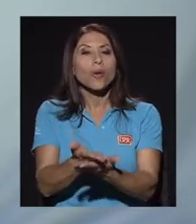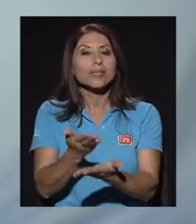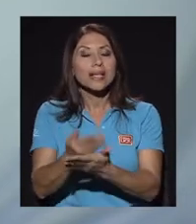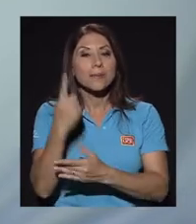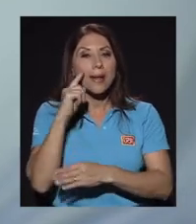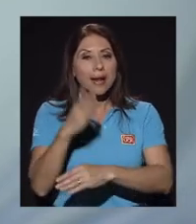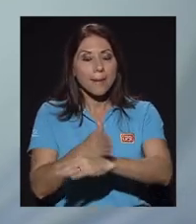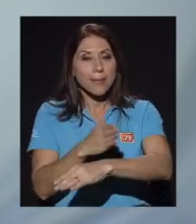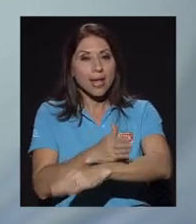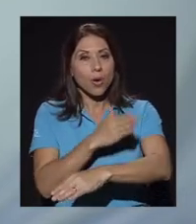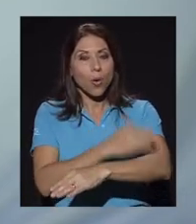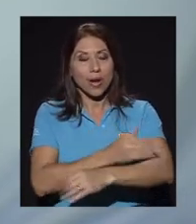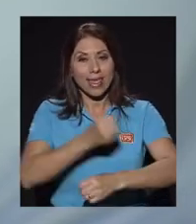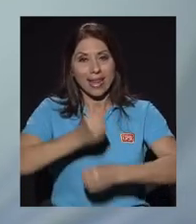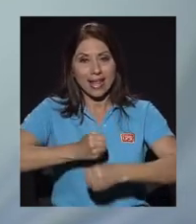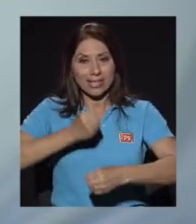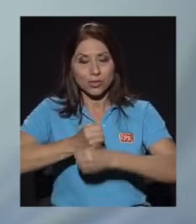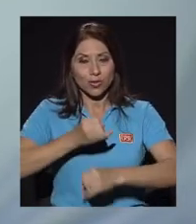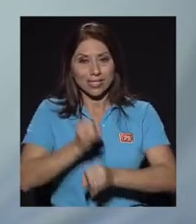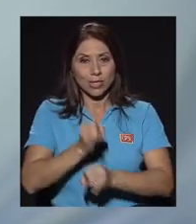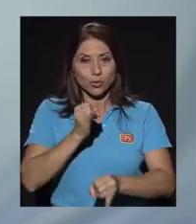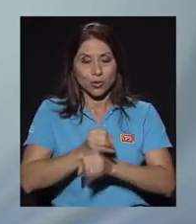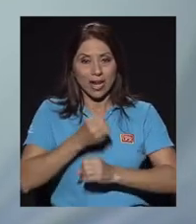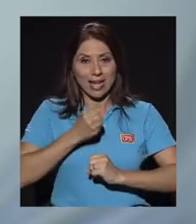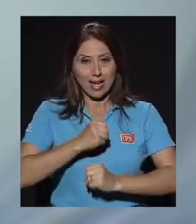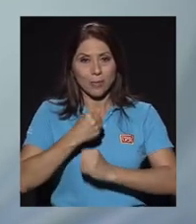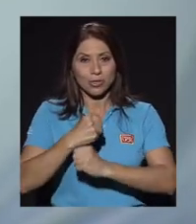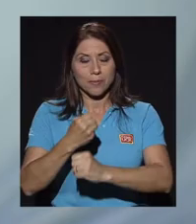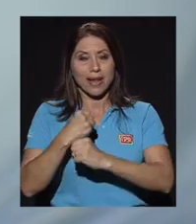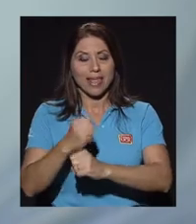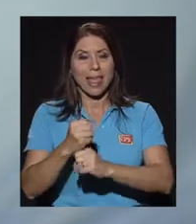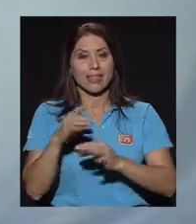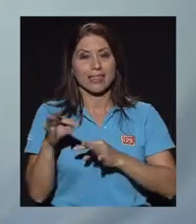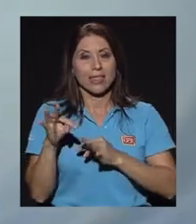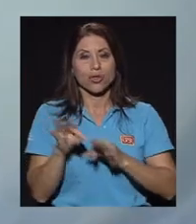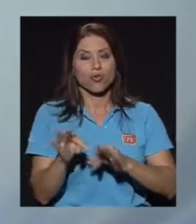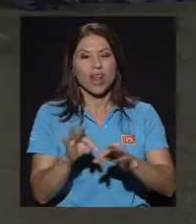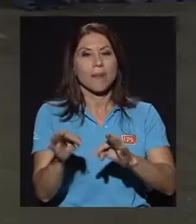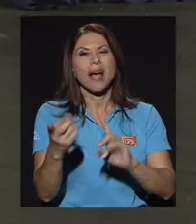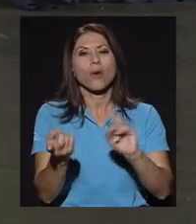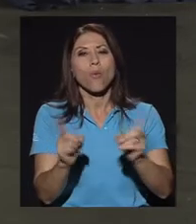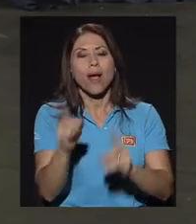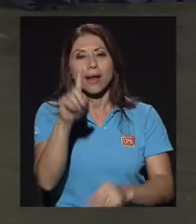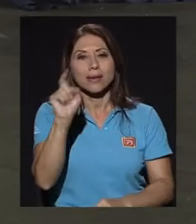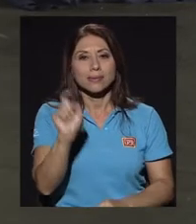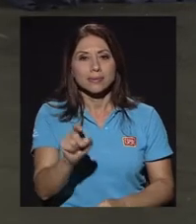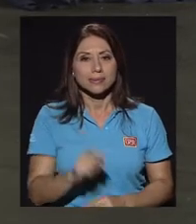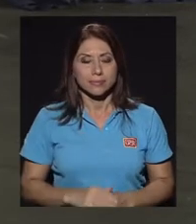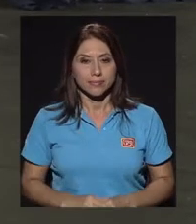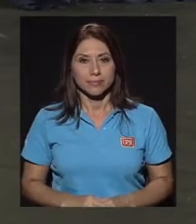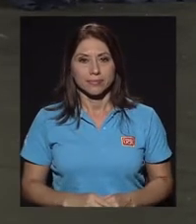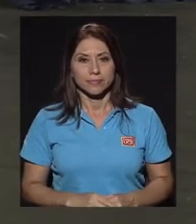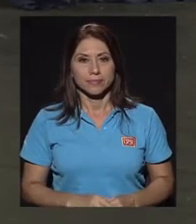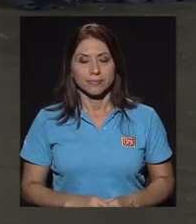propuestas para la mejora de la gestión institucional en la Municipalidad de Turrialba? Don Luis Antonio.